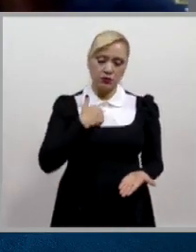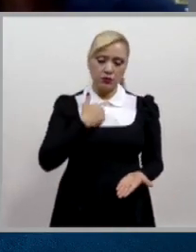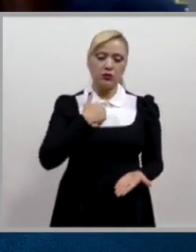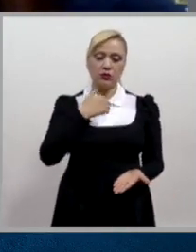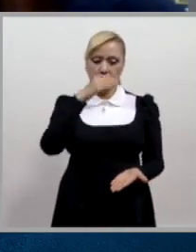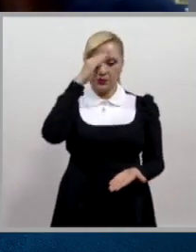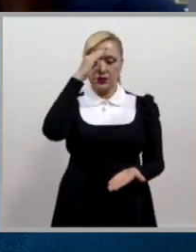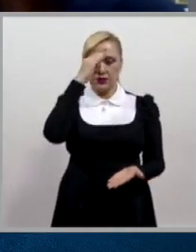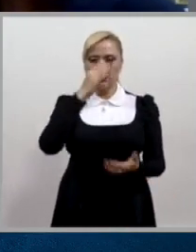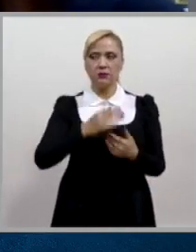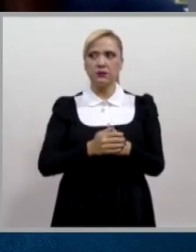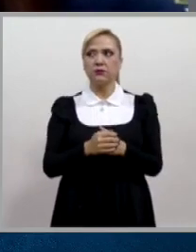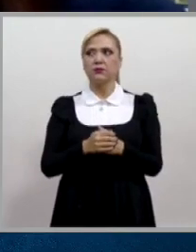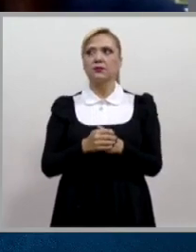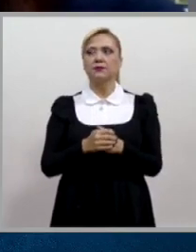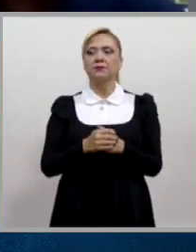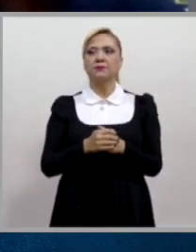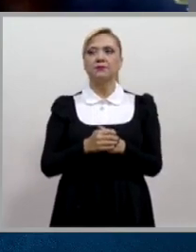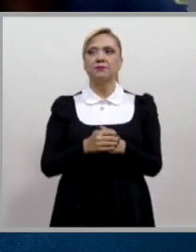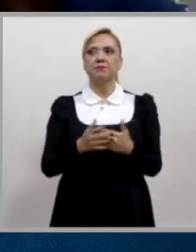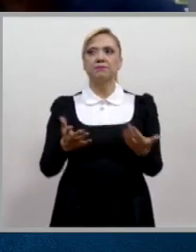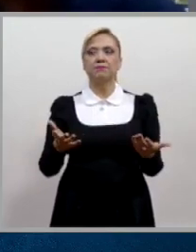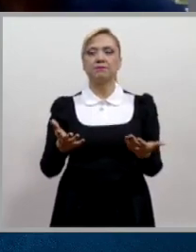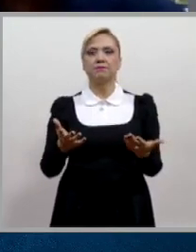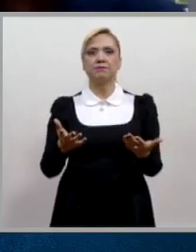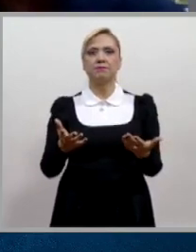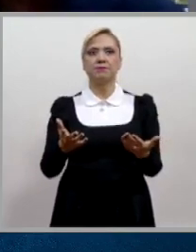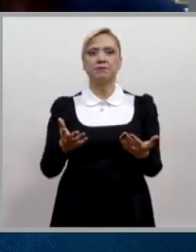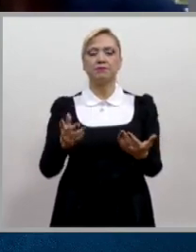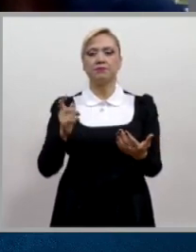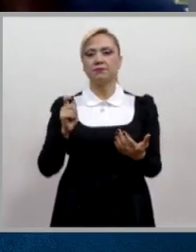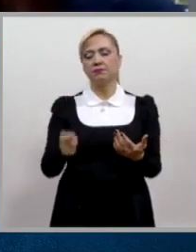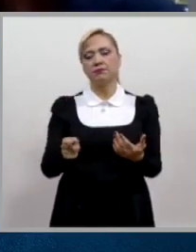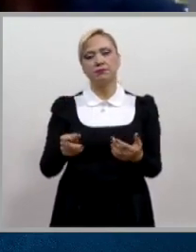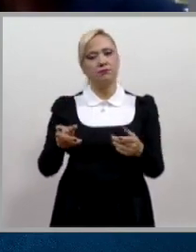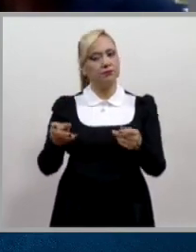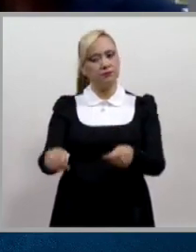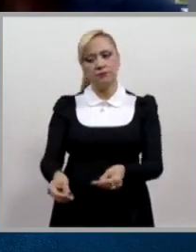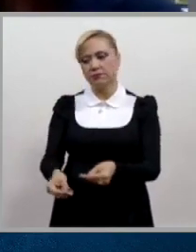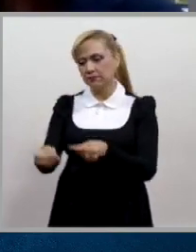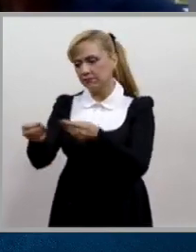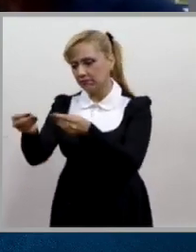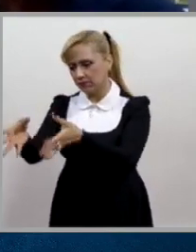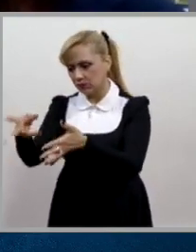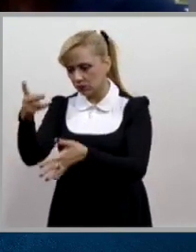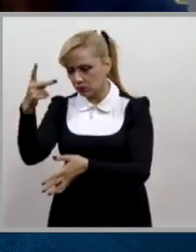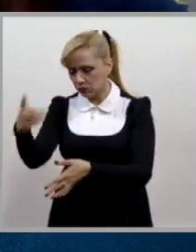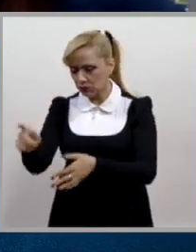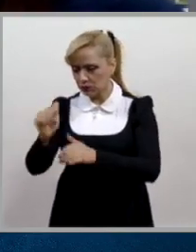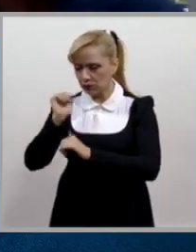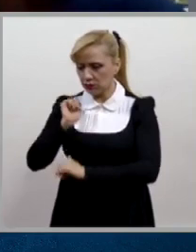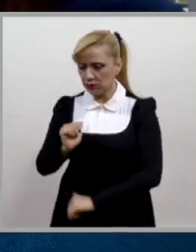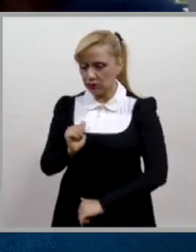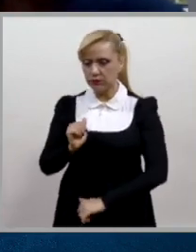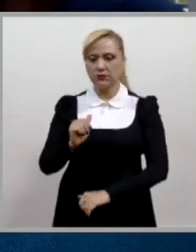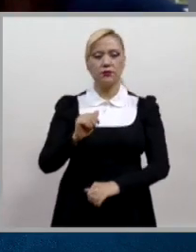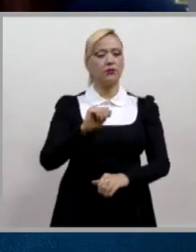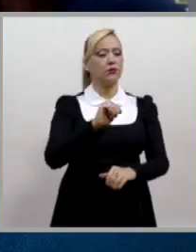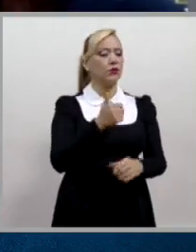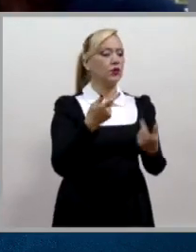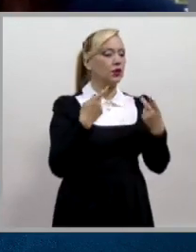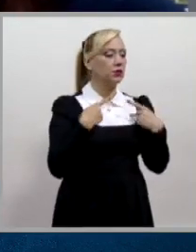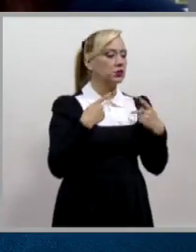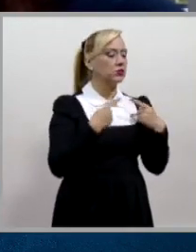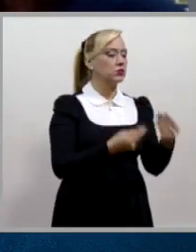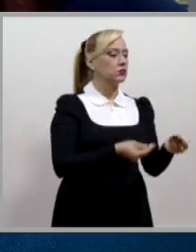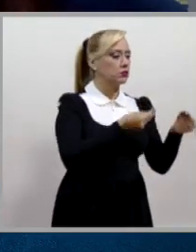que, digamos, a dar al César lo que es del César y a Dios lo que es de Dios, me parece que la Suprema Corte no hace activismo,